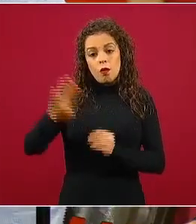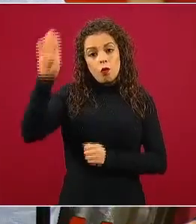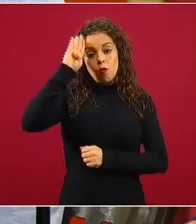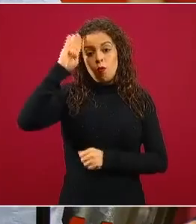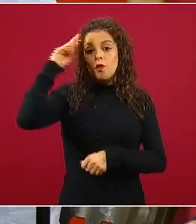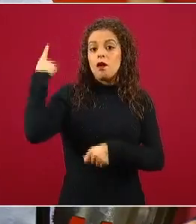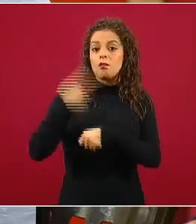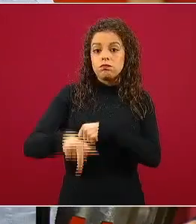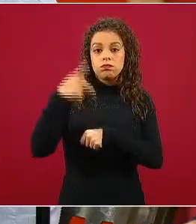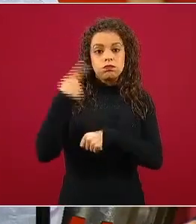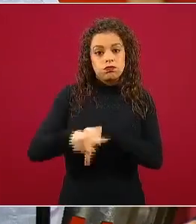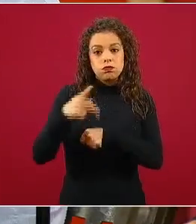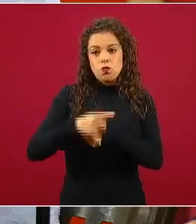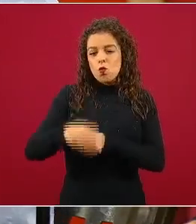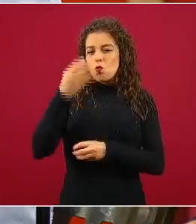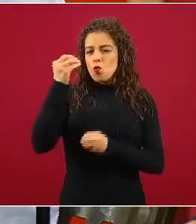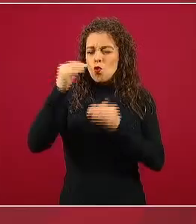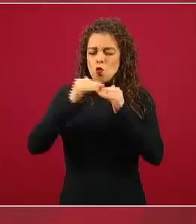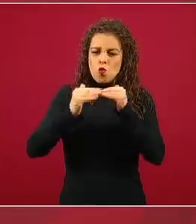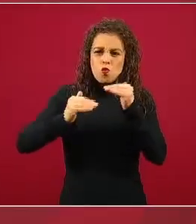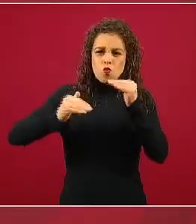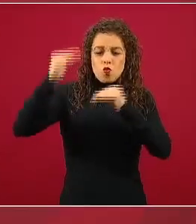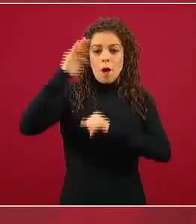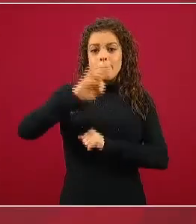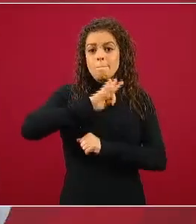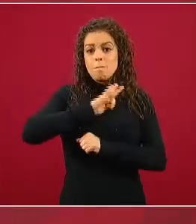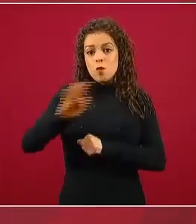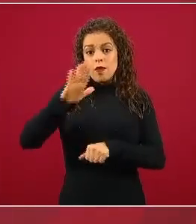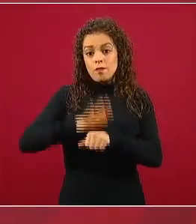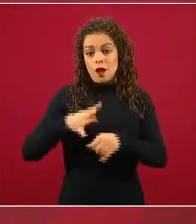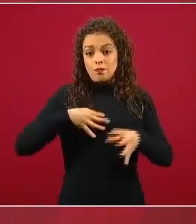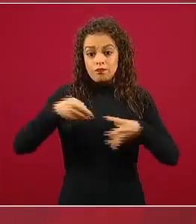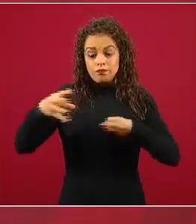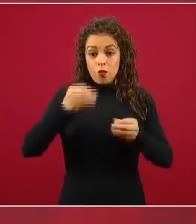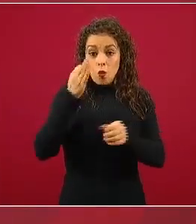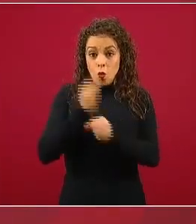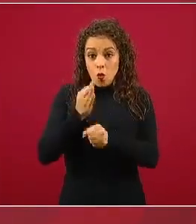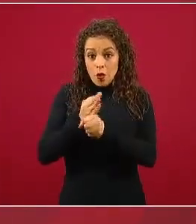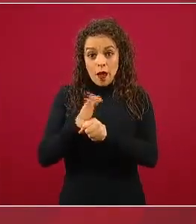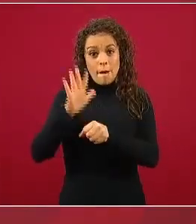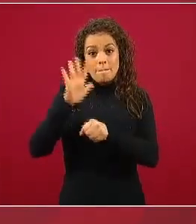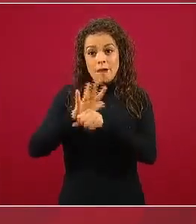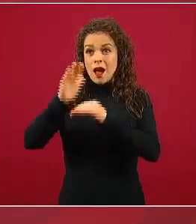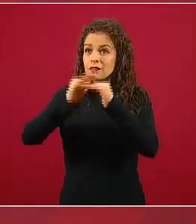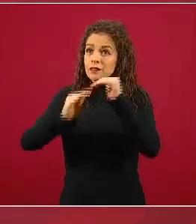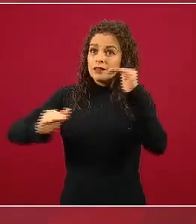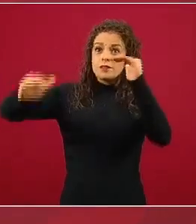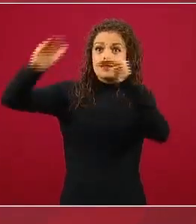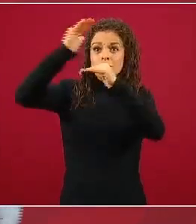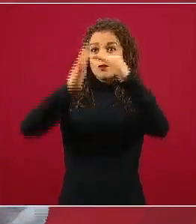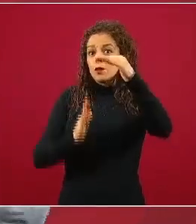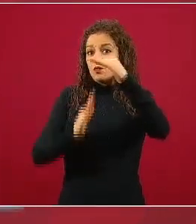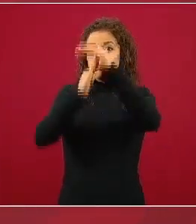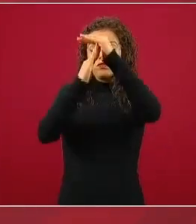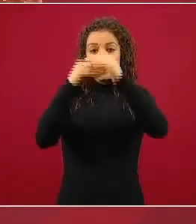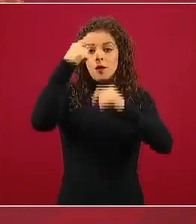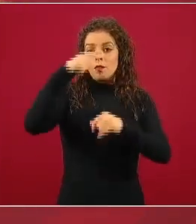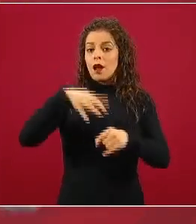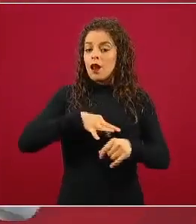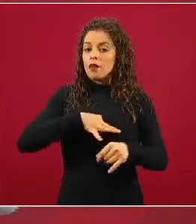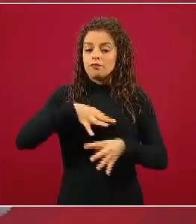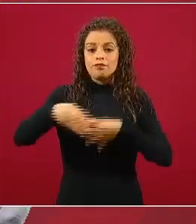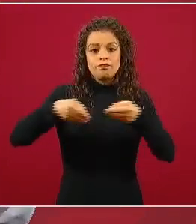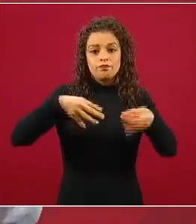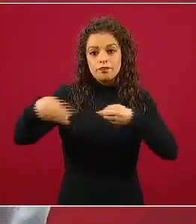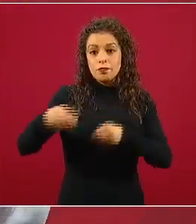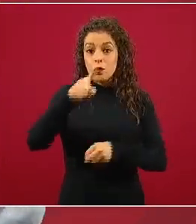periodo de altísima transmisión, estamos justamente en el punto más alto de transmisión, y si salimos a la